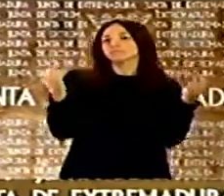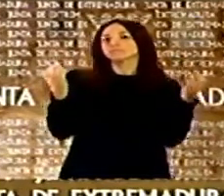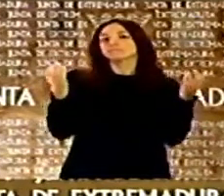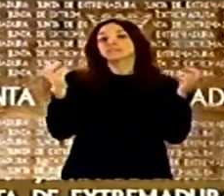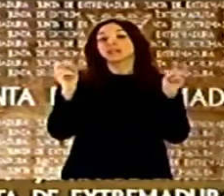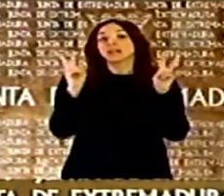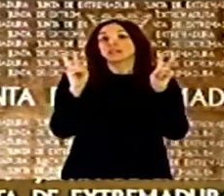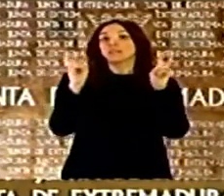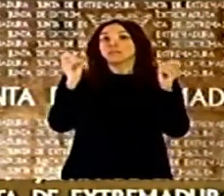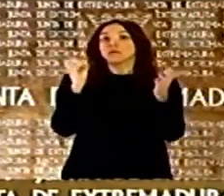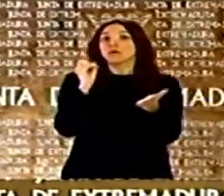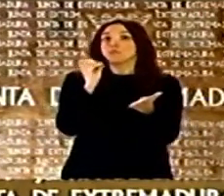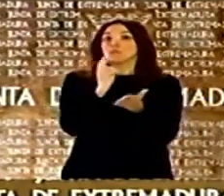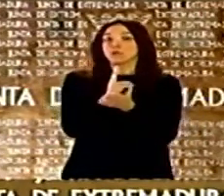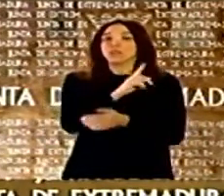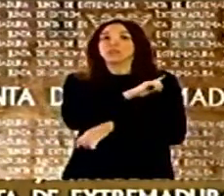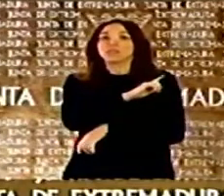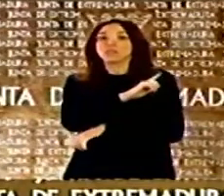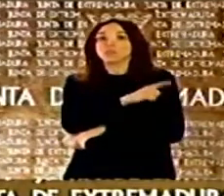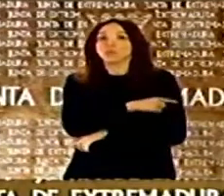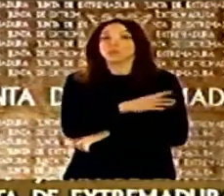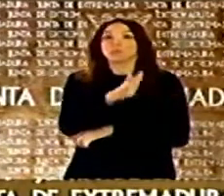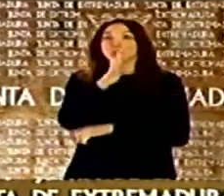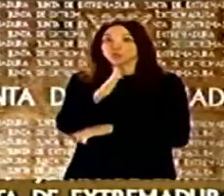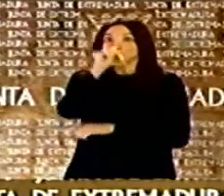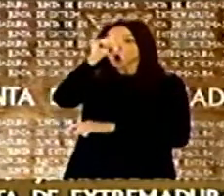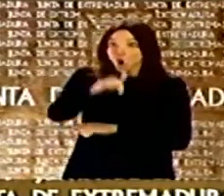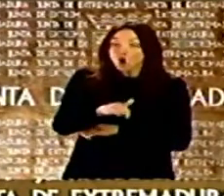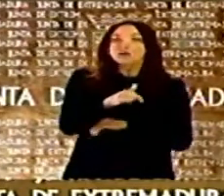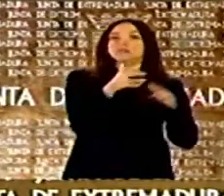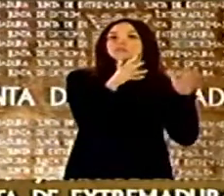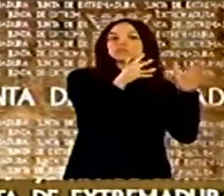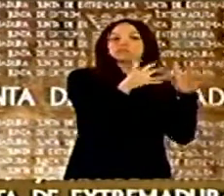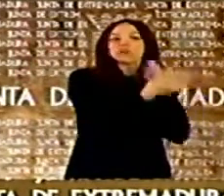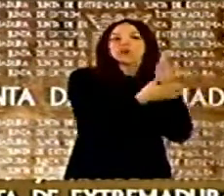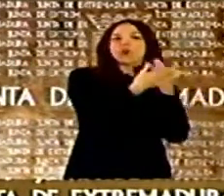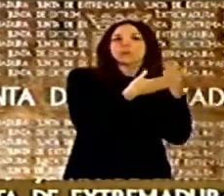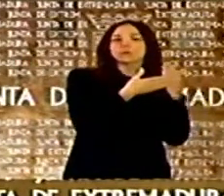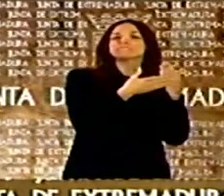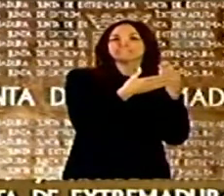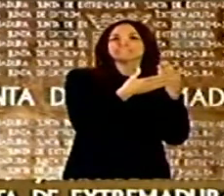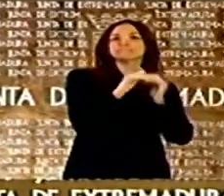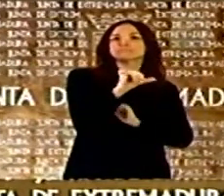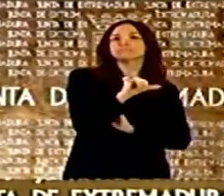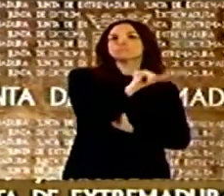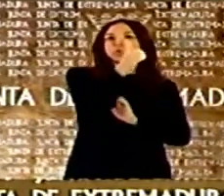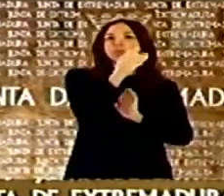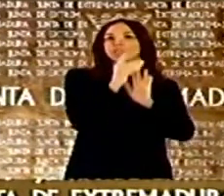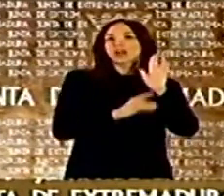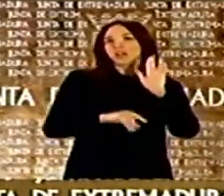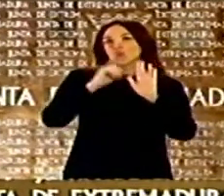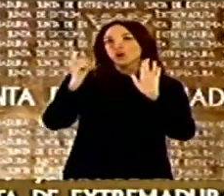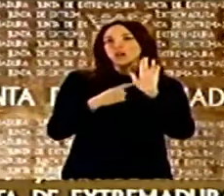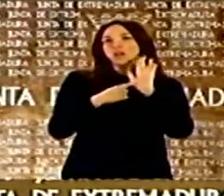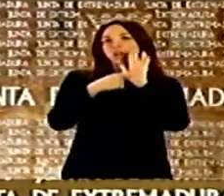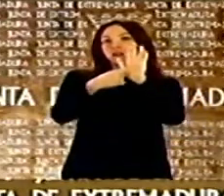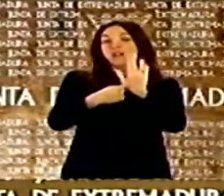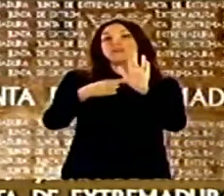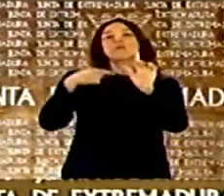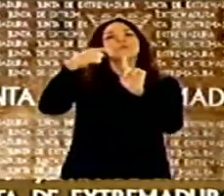las apuestas deportivas, ¿no? Por eso el Consejo de Gobierno de hoy ha dado luz verde a un decreto ley para el fomento del juego